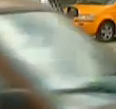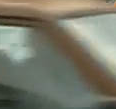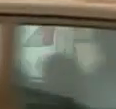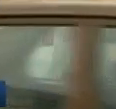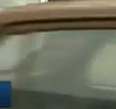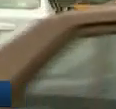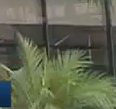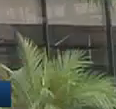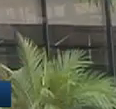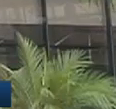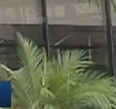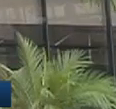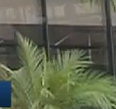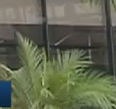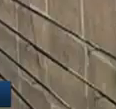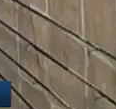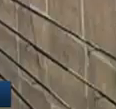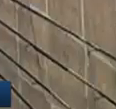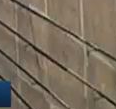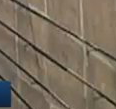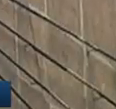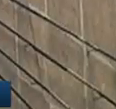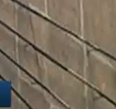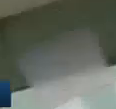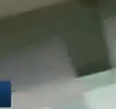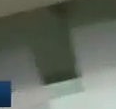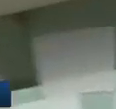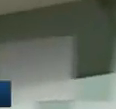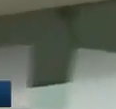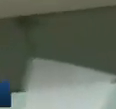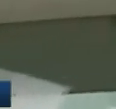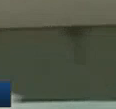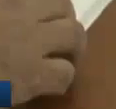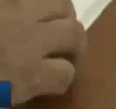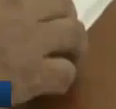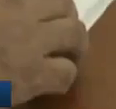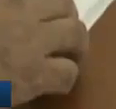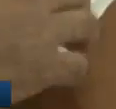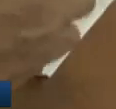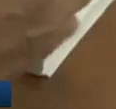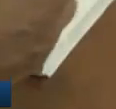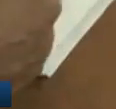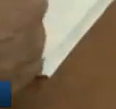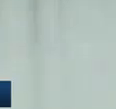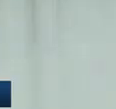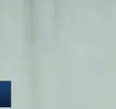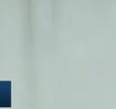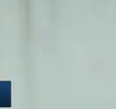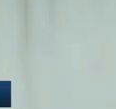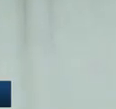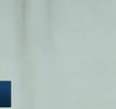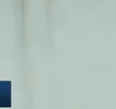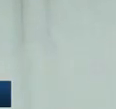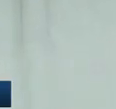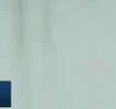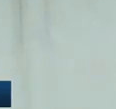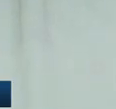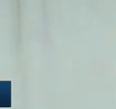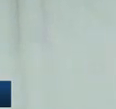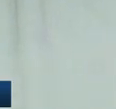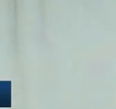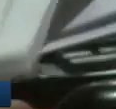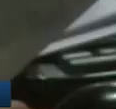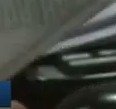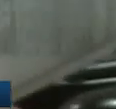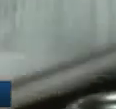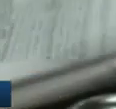Según el Consejo de la Judicatura del Guayas, se abren 5 procesos disciplinarios diarios en contra de jueces y fiscales por